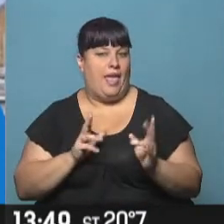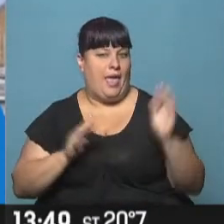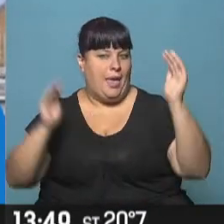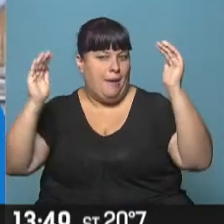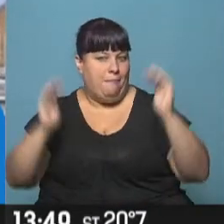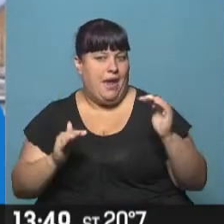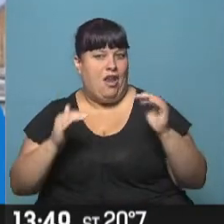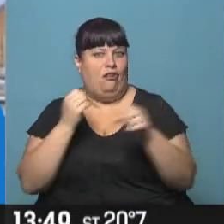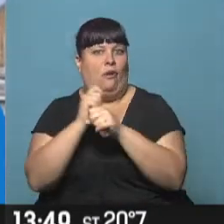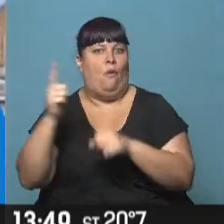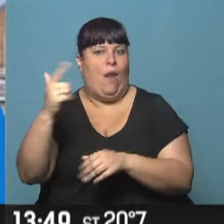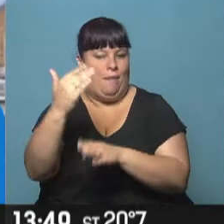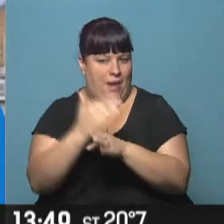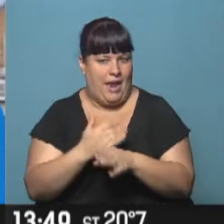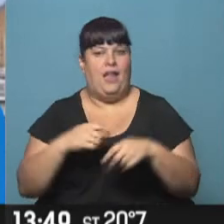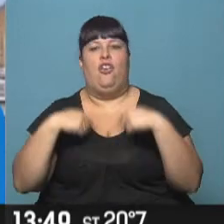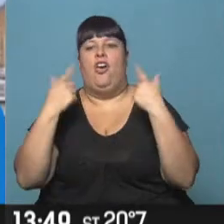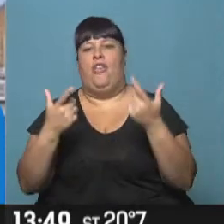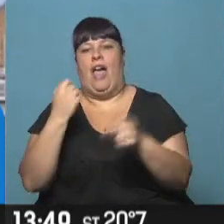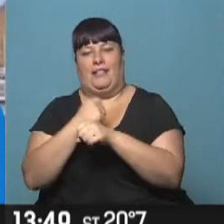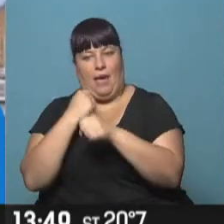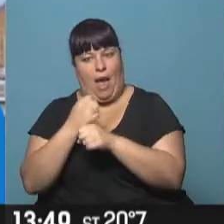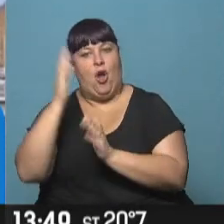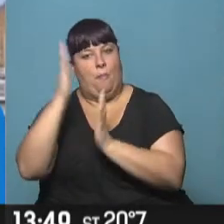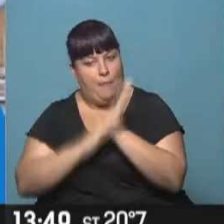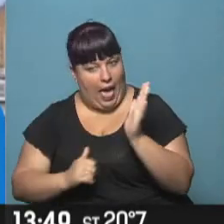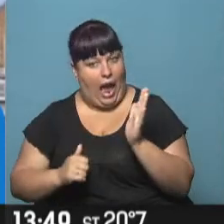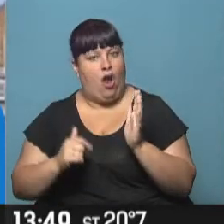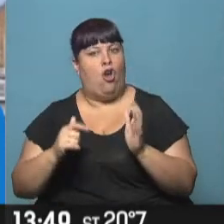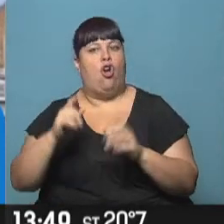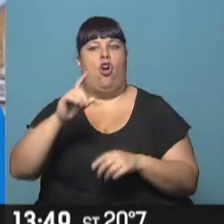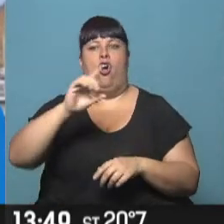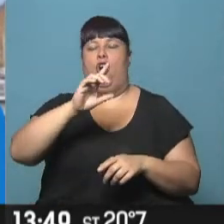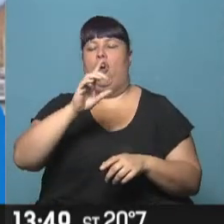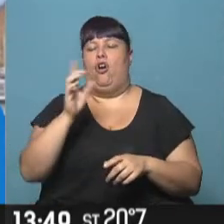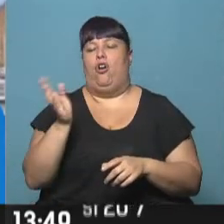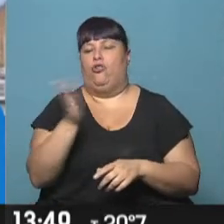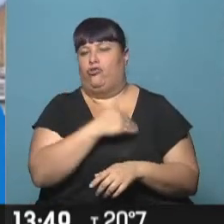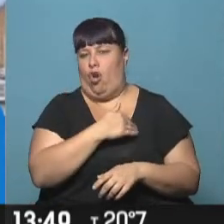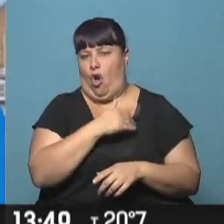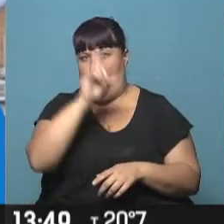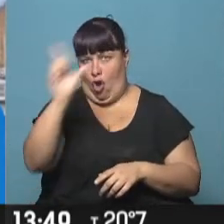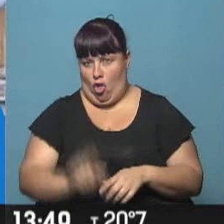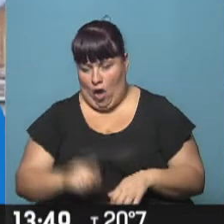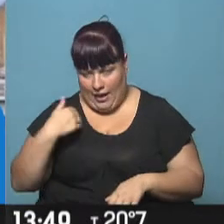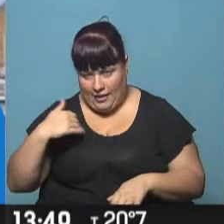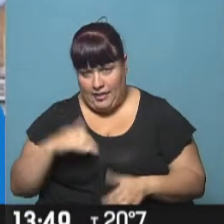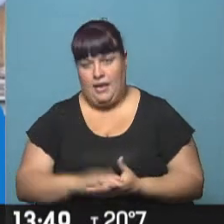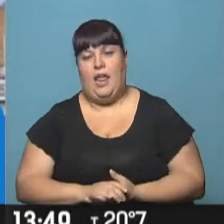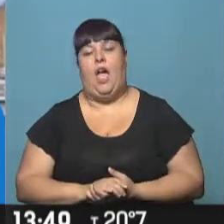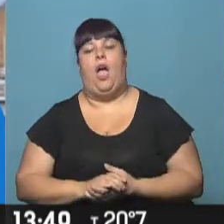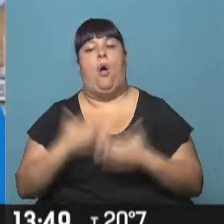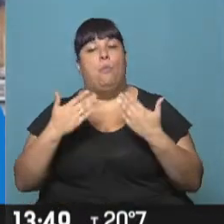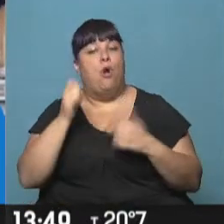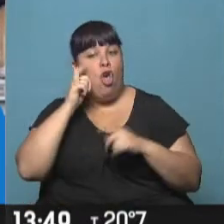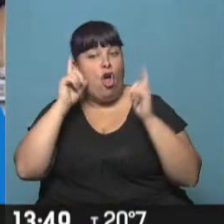la desocupación, generar ocupación formal en todos los territorios de nuestro país, lograr